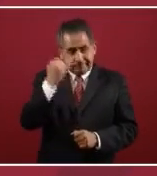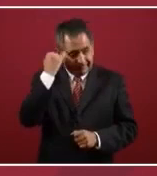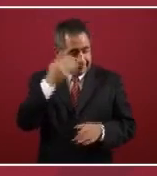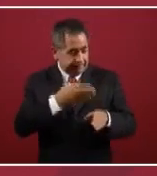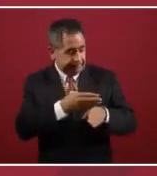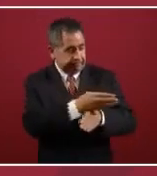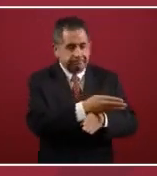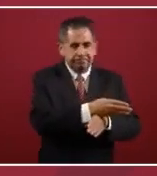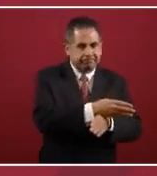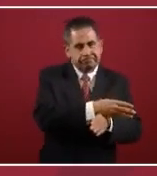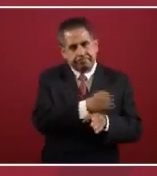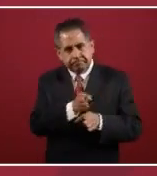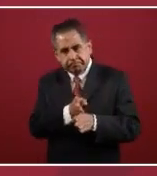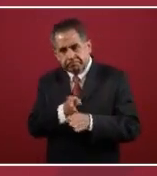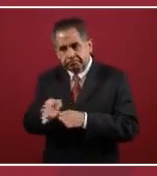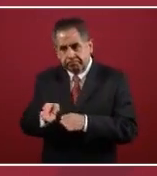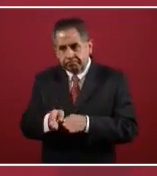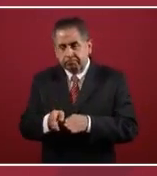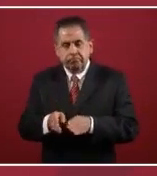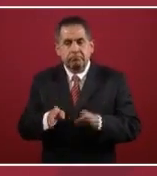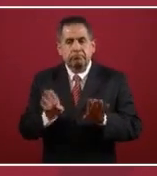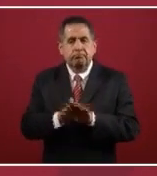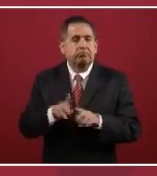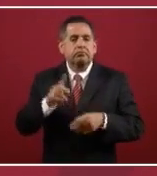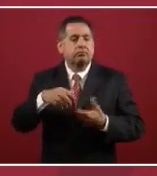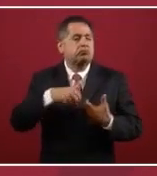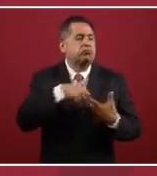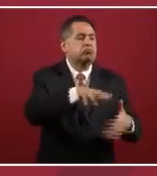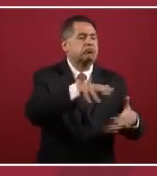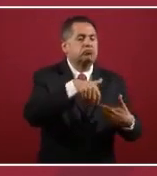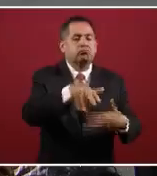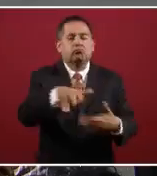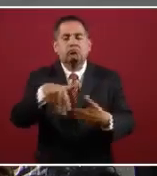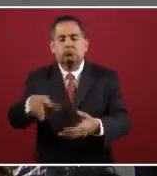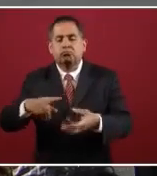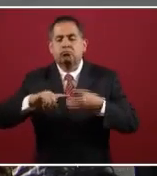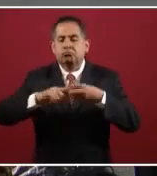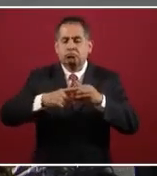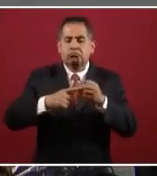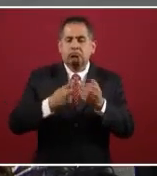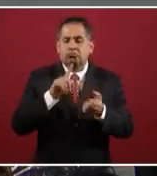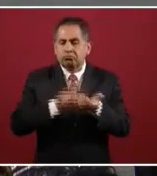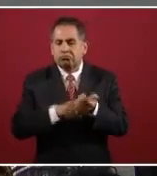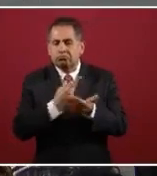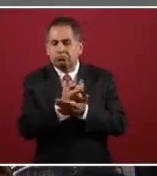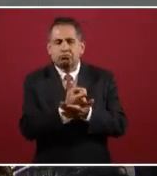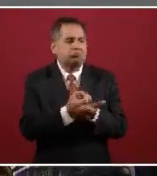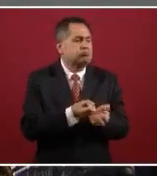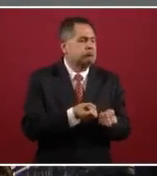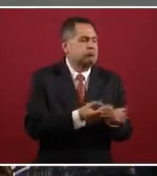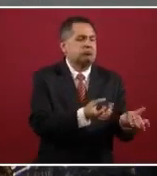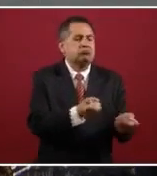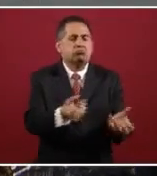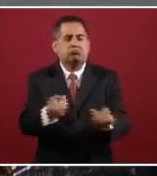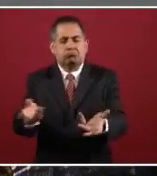Ya no es estar repartiendo despensas, frijol con gorgojo,